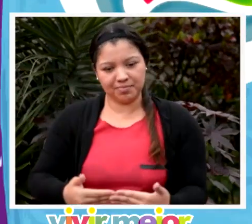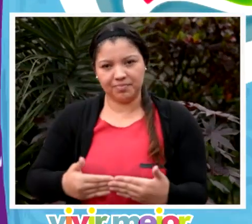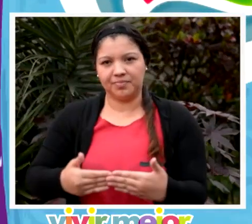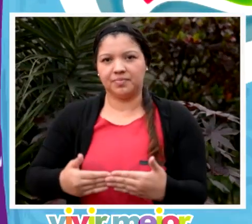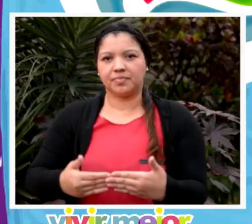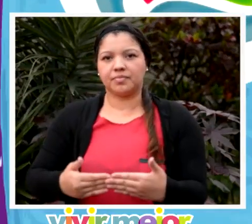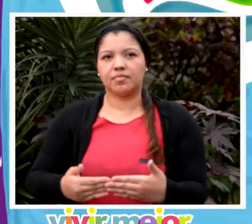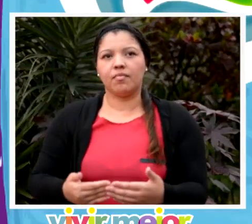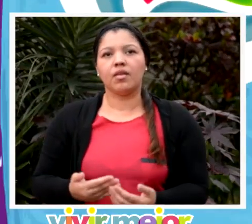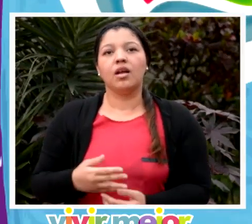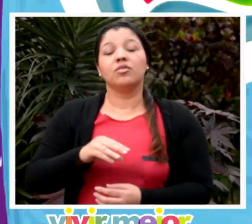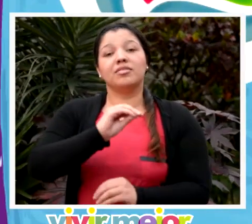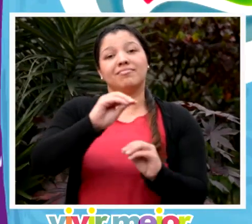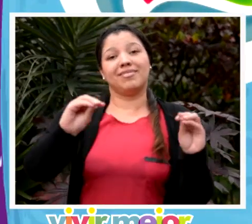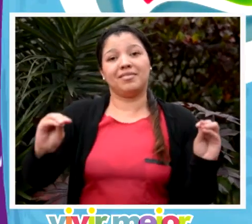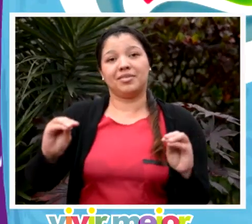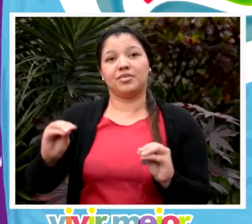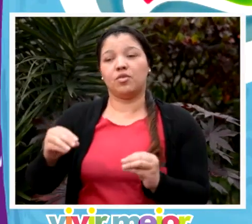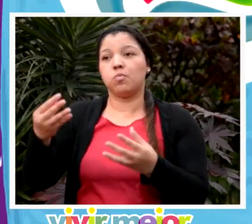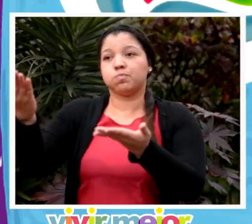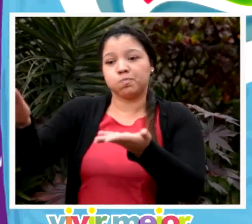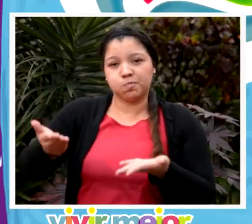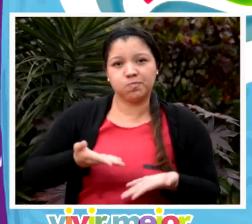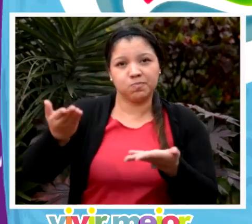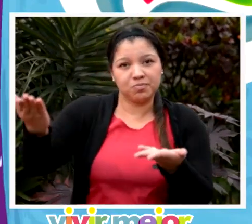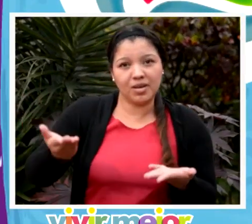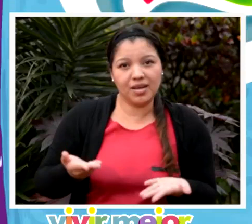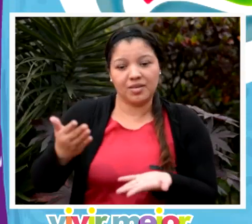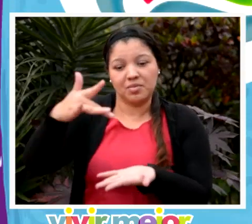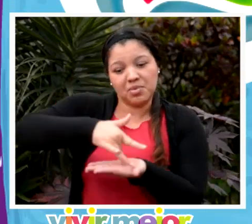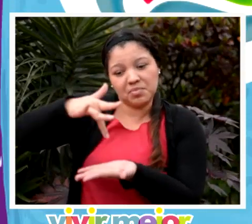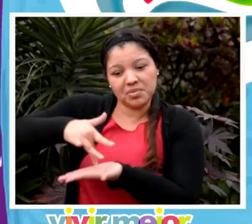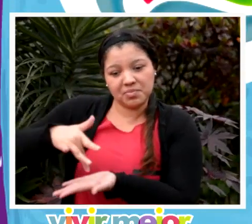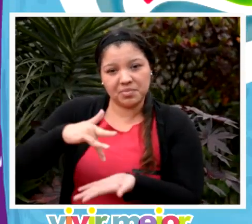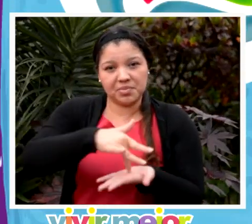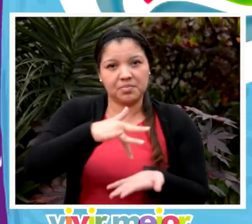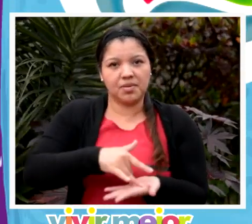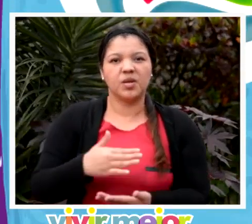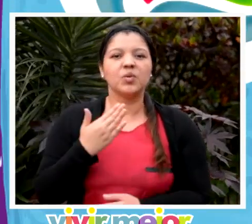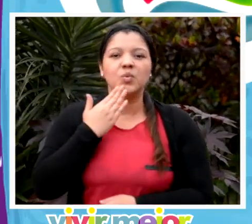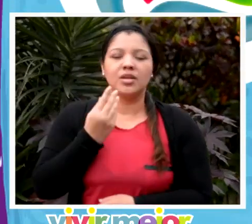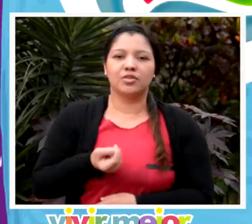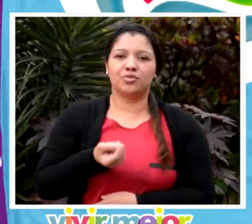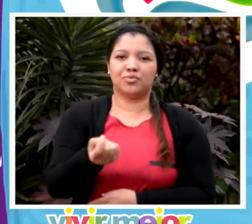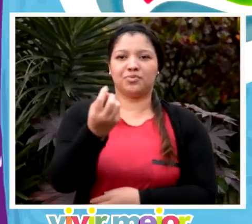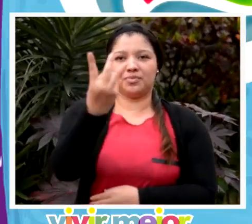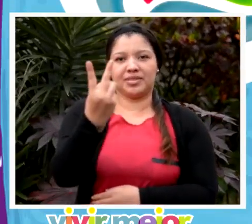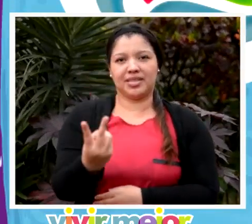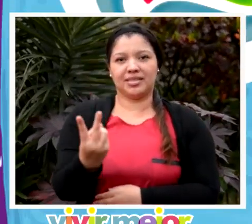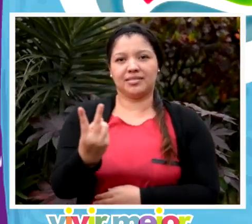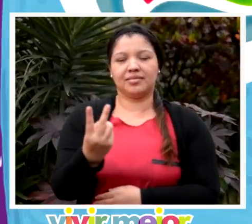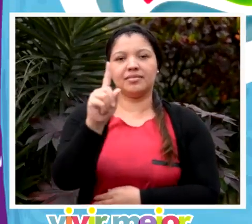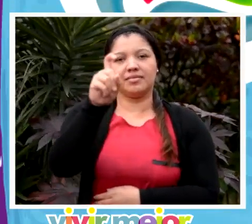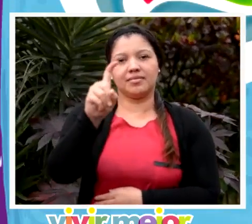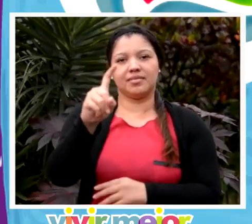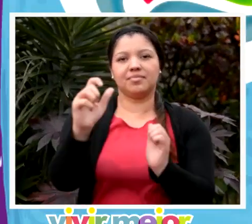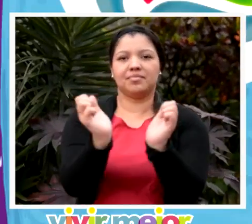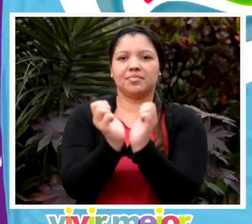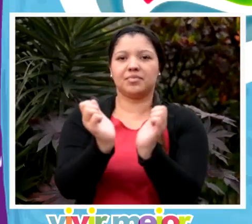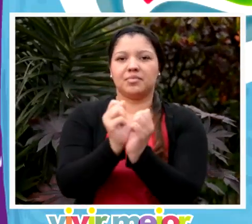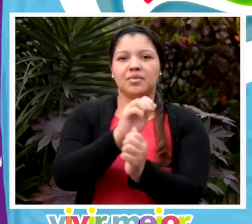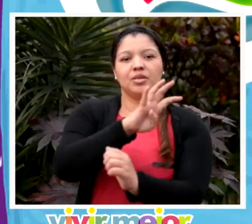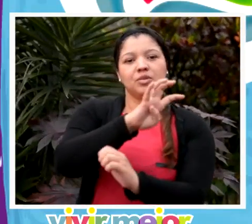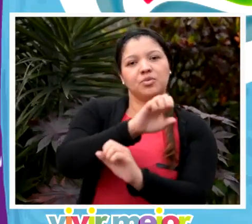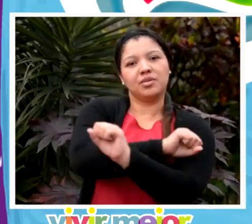de la mañana a 4 de la tarde, en la Biblioteca Pública y Parque Cultural Débora Arango. Para participar, los interesados deben llevar los